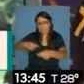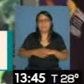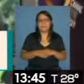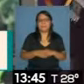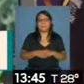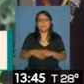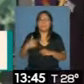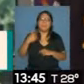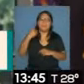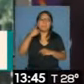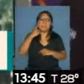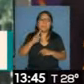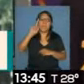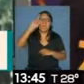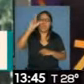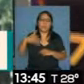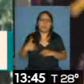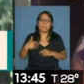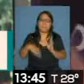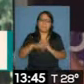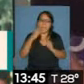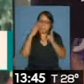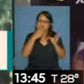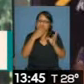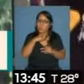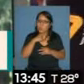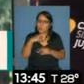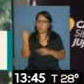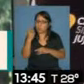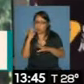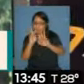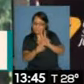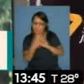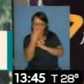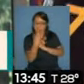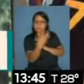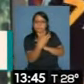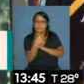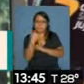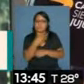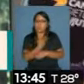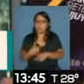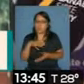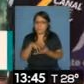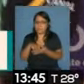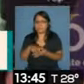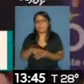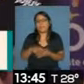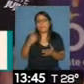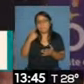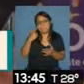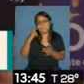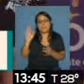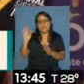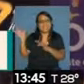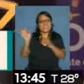el norte, pero principalmente Jujuy, es algo que ya está en la mira, podríamos decir, de cualquier momento hacer algún desembarco